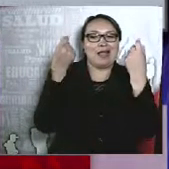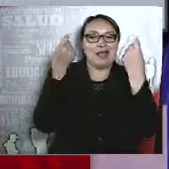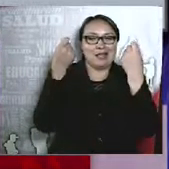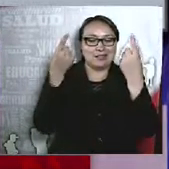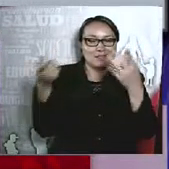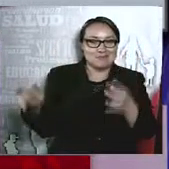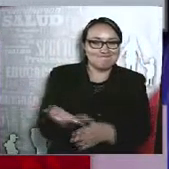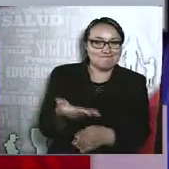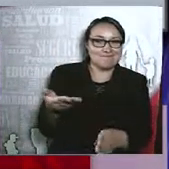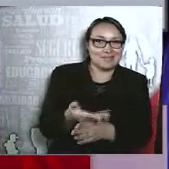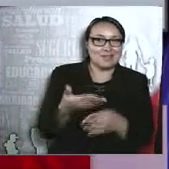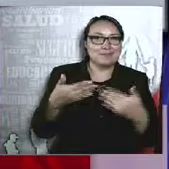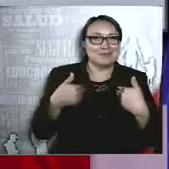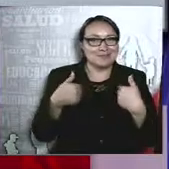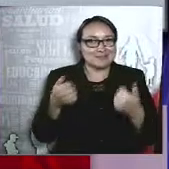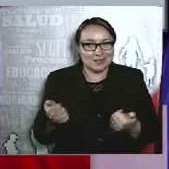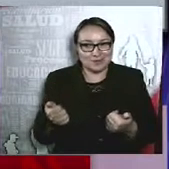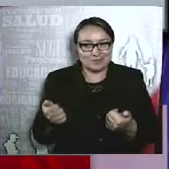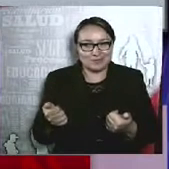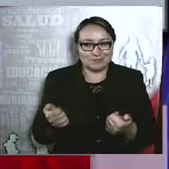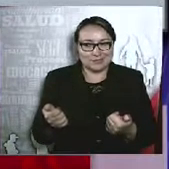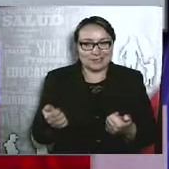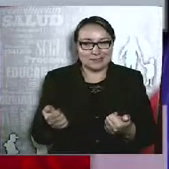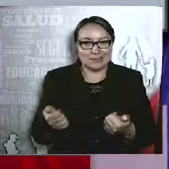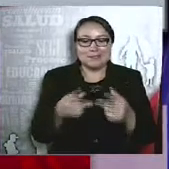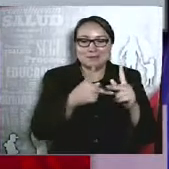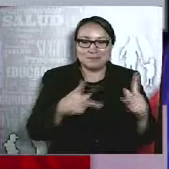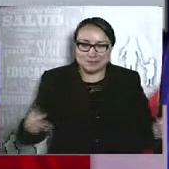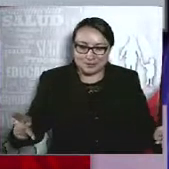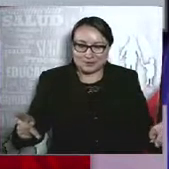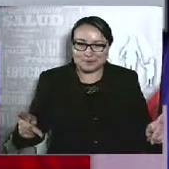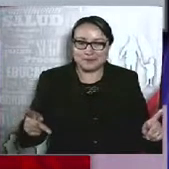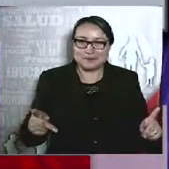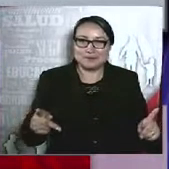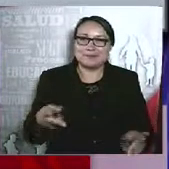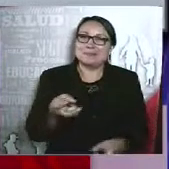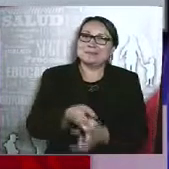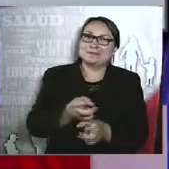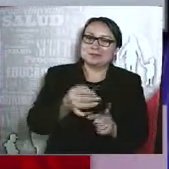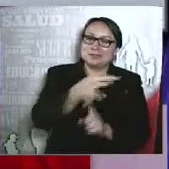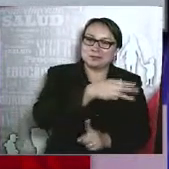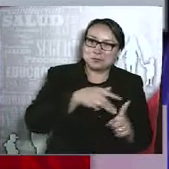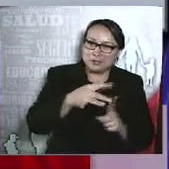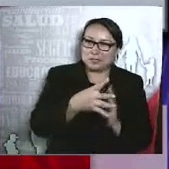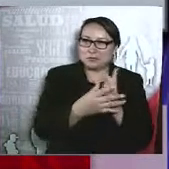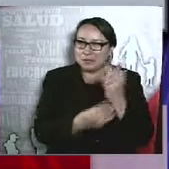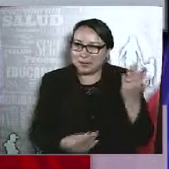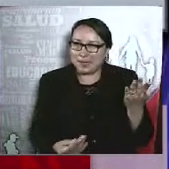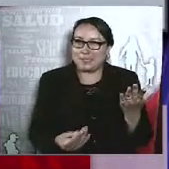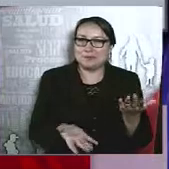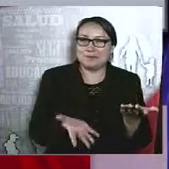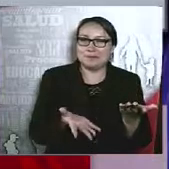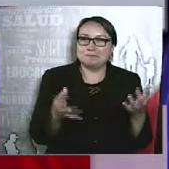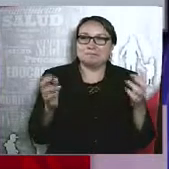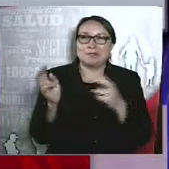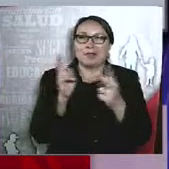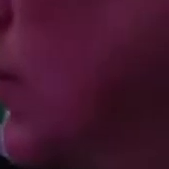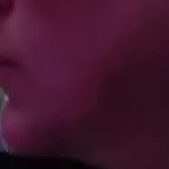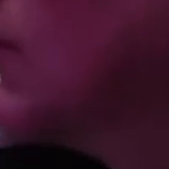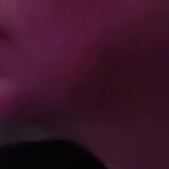esos problemas de salud de la población de víctimas, desarrollamos también todo un modelo para poder atender a las personas en proceso